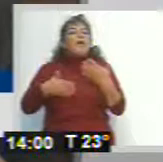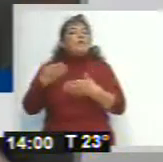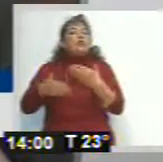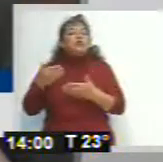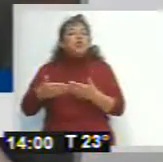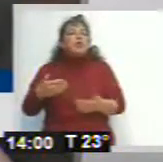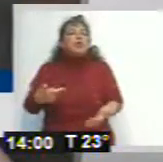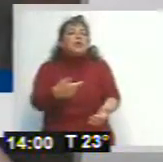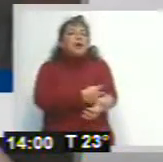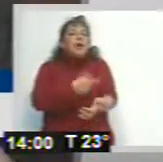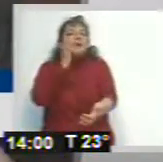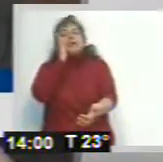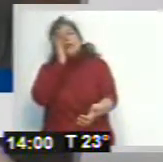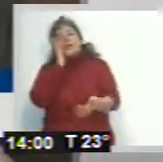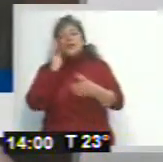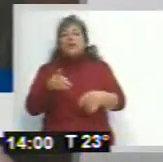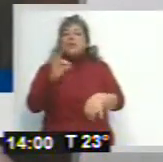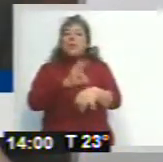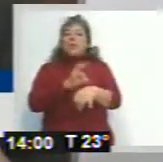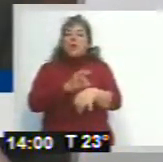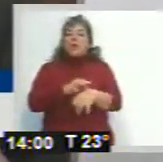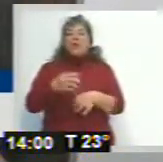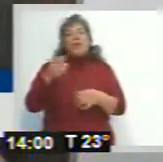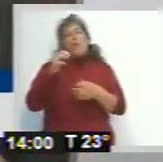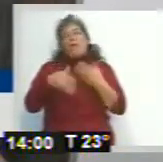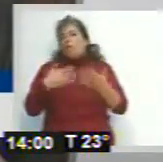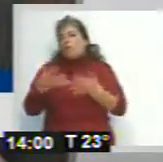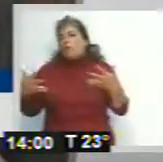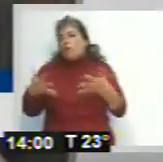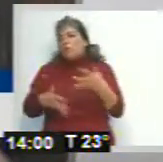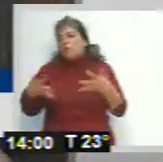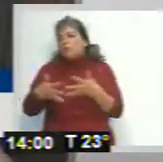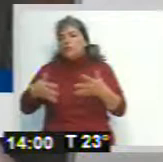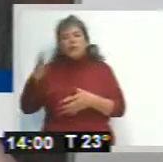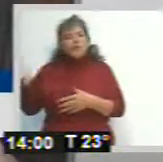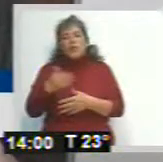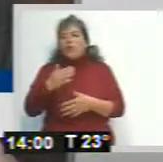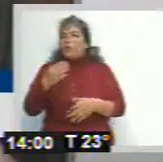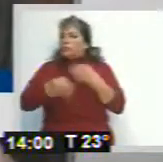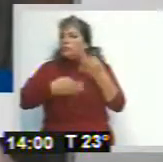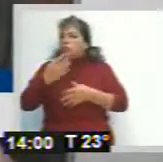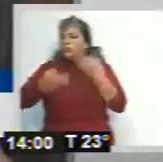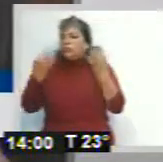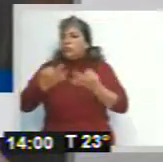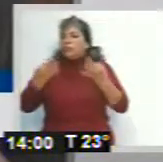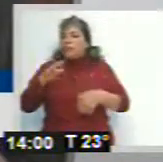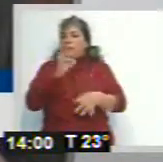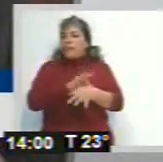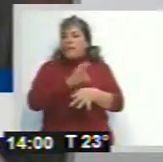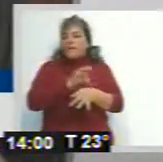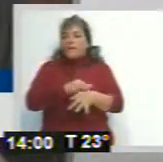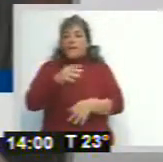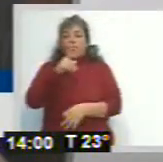anestesistas que hay cirujanos sino que además funciona la terapia intensiva funciona la sala internación están trabajando todo el plantel médico el plantel de